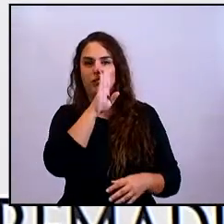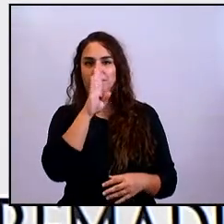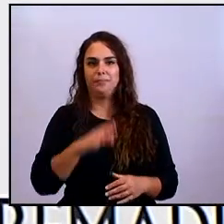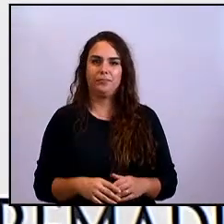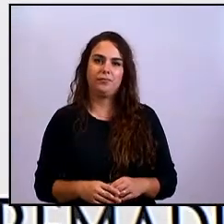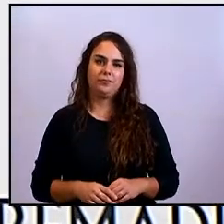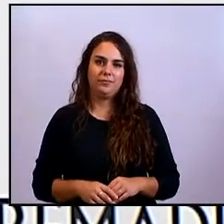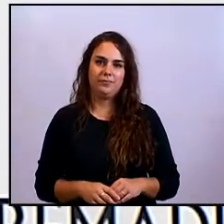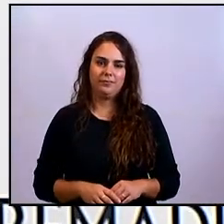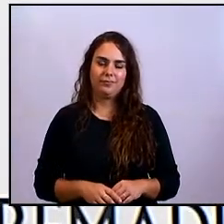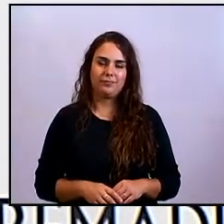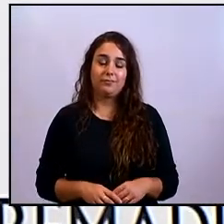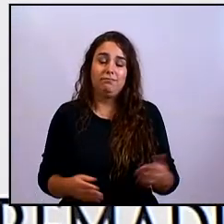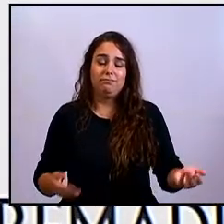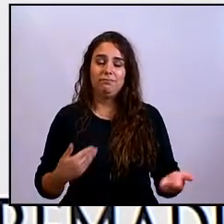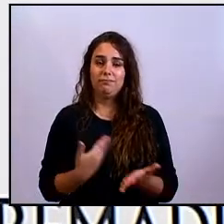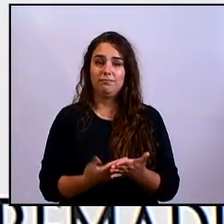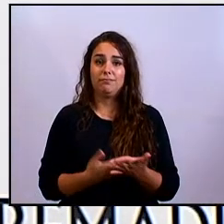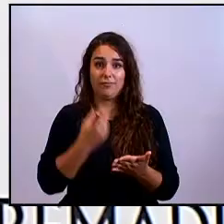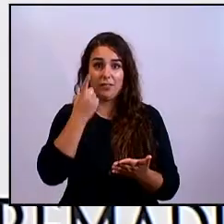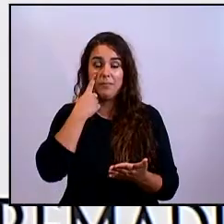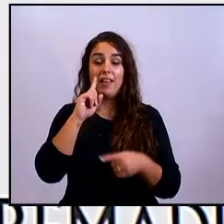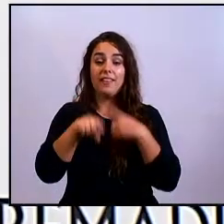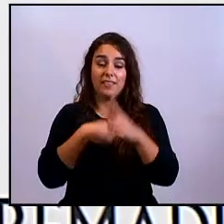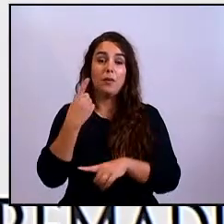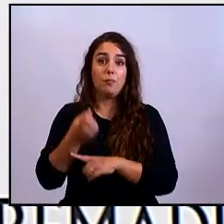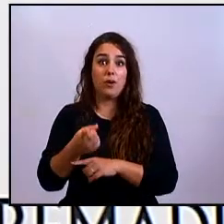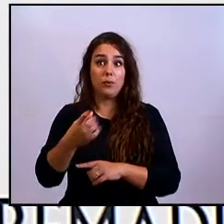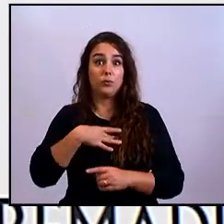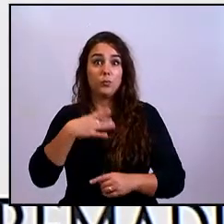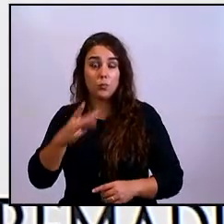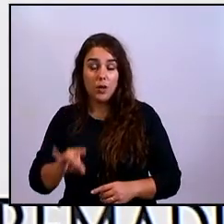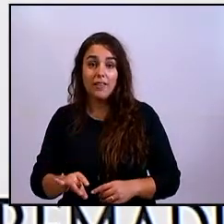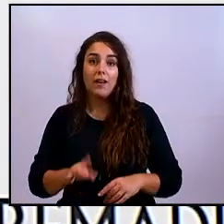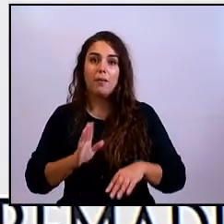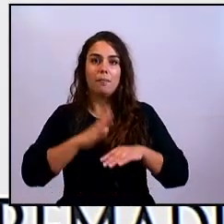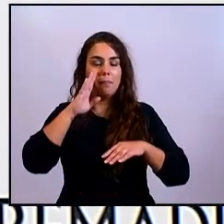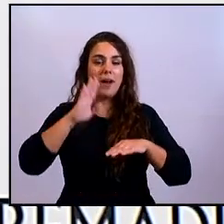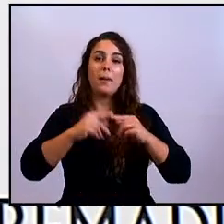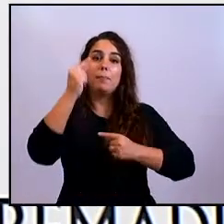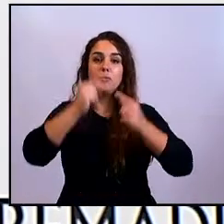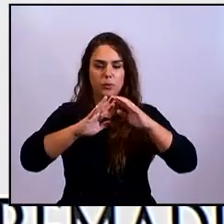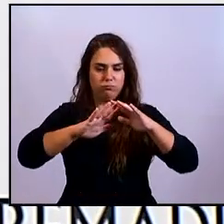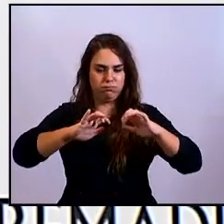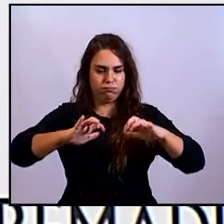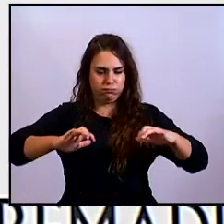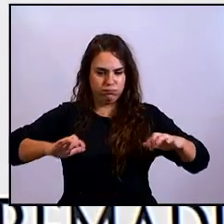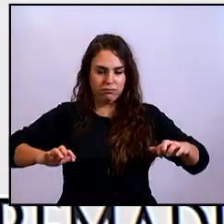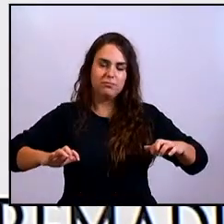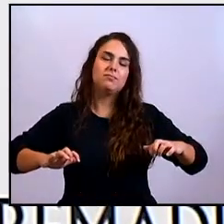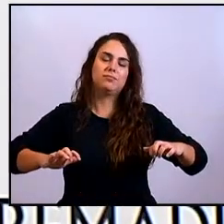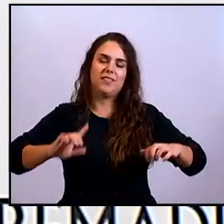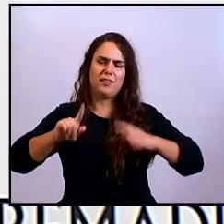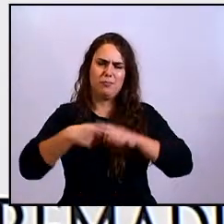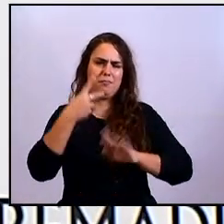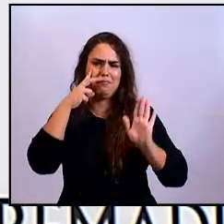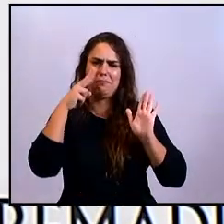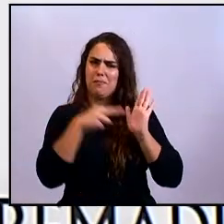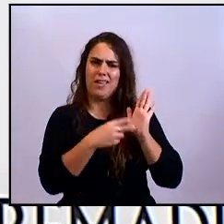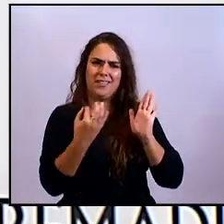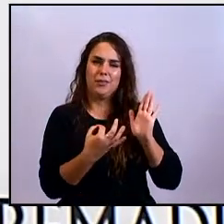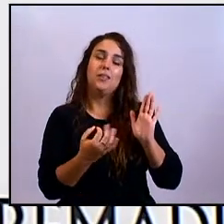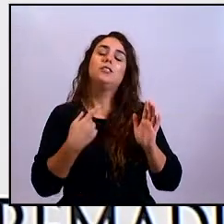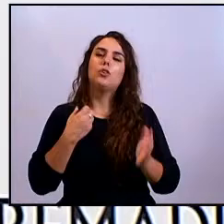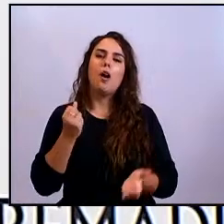Como van a ver a continuación, cuando tengan oportunidad también de desgranar el presupuesto, nosotros continuamos apostando